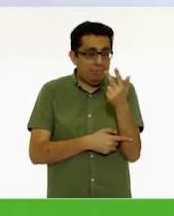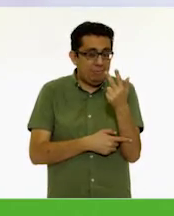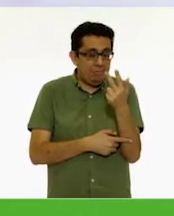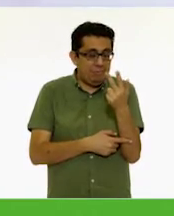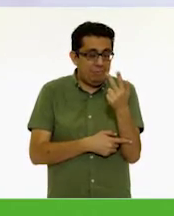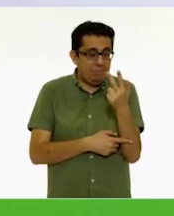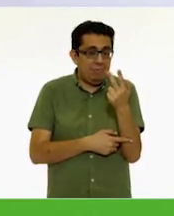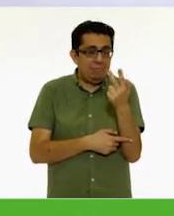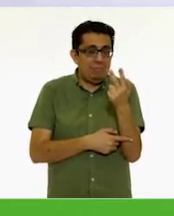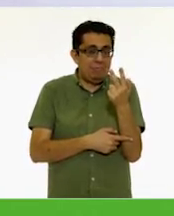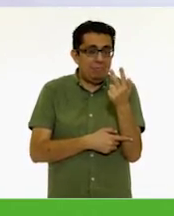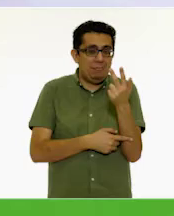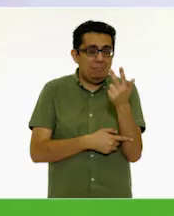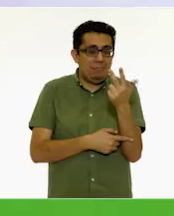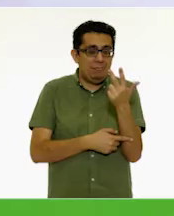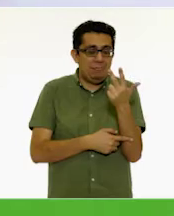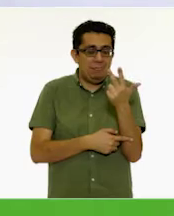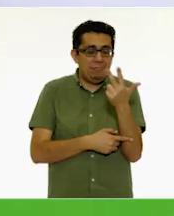ocho,